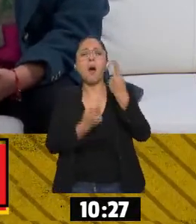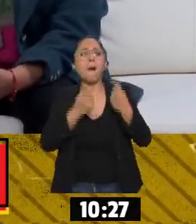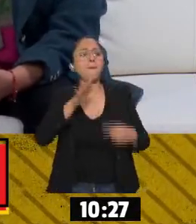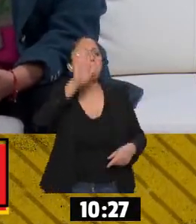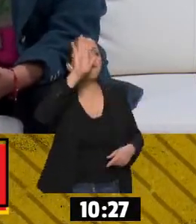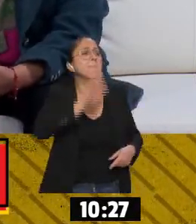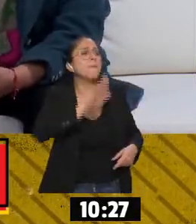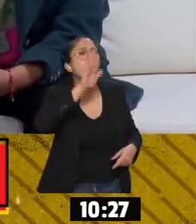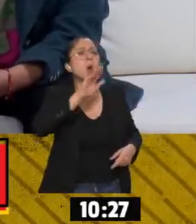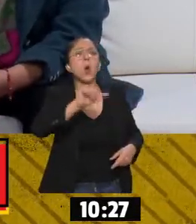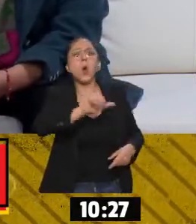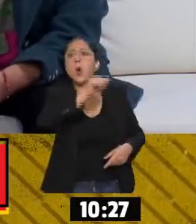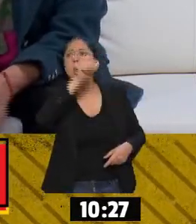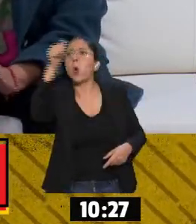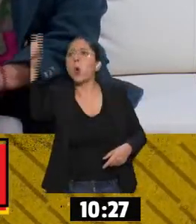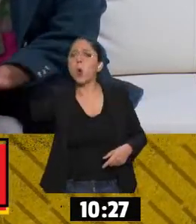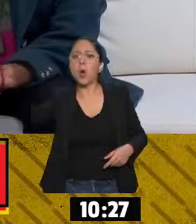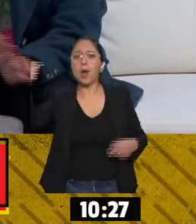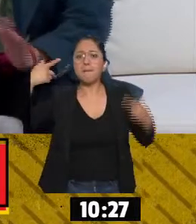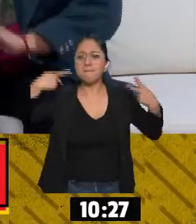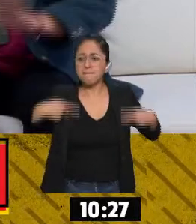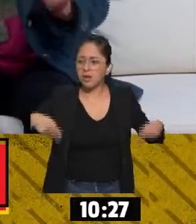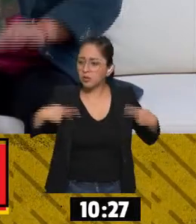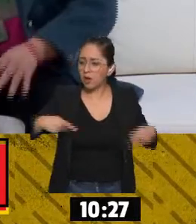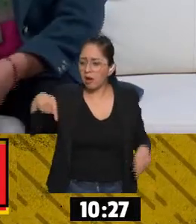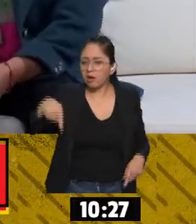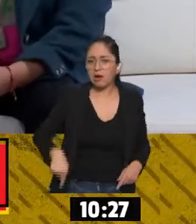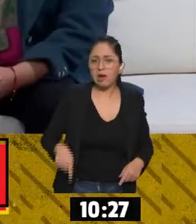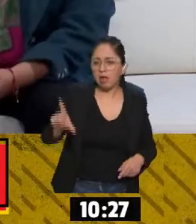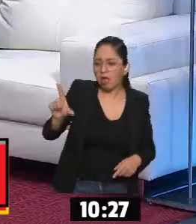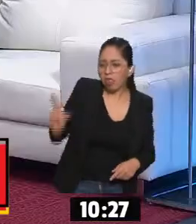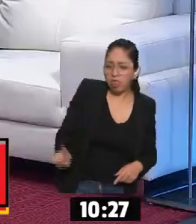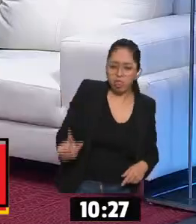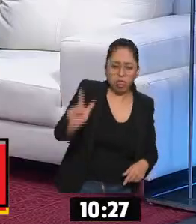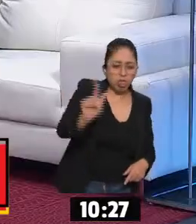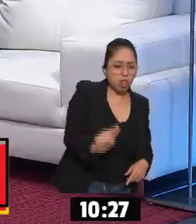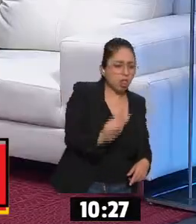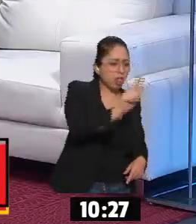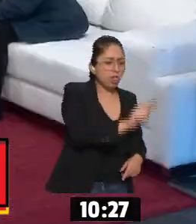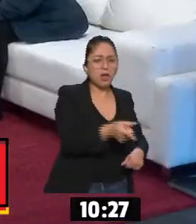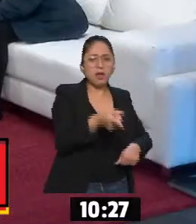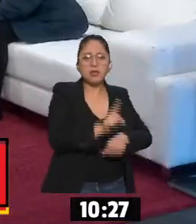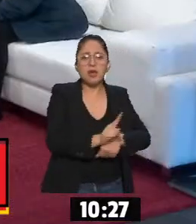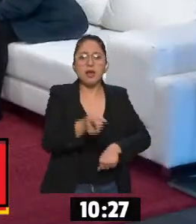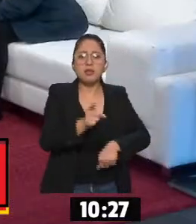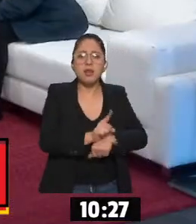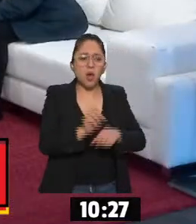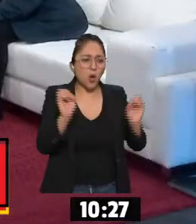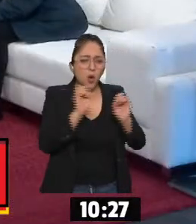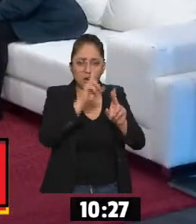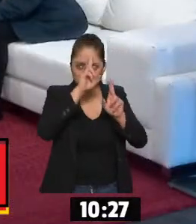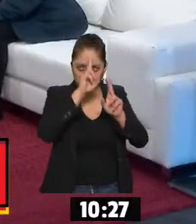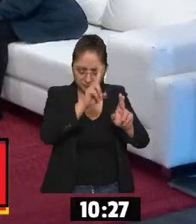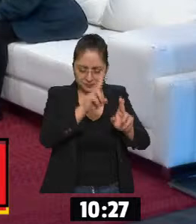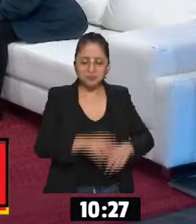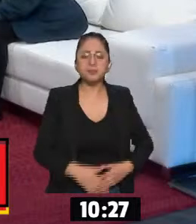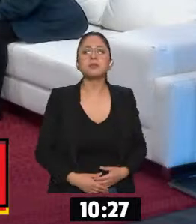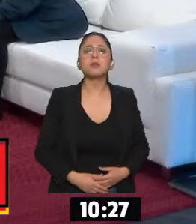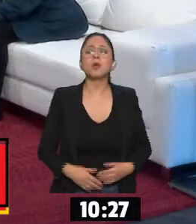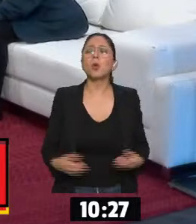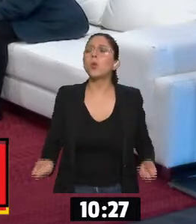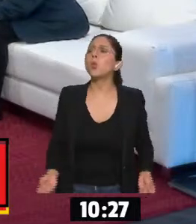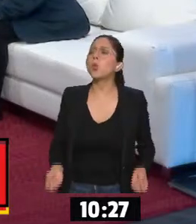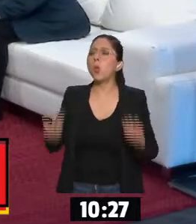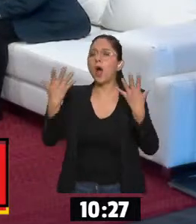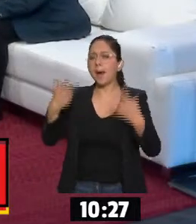extranjeros maltratados, viviendo racismo día con día, ¿no? ¿Qué porcentaje de mexicanos habla una lengua que no sea el español en